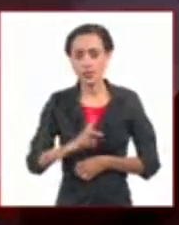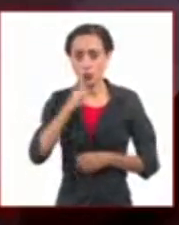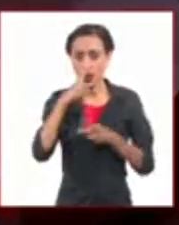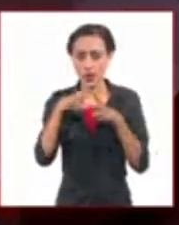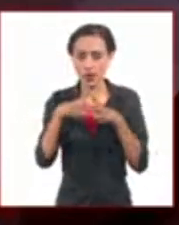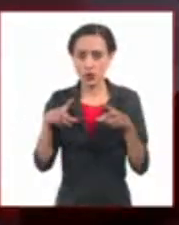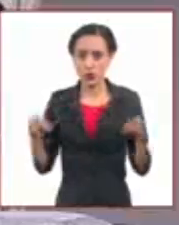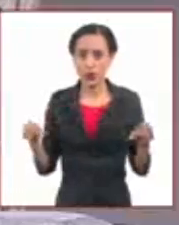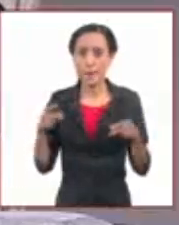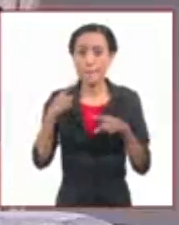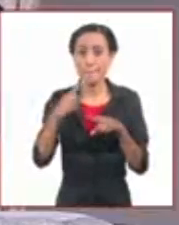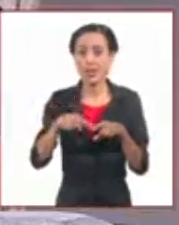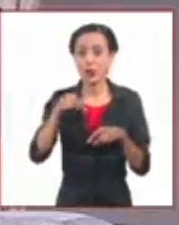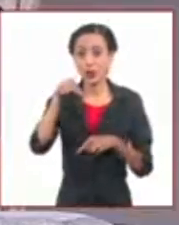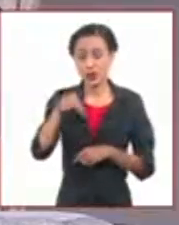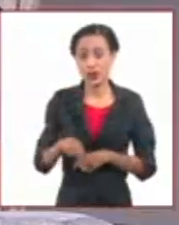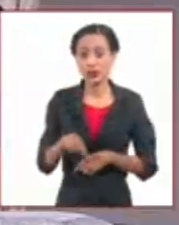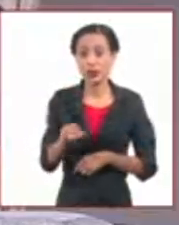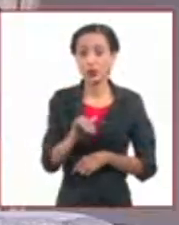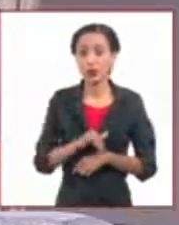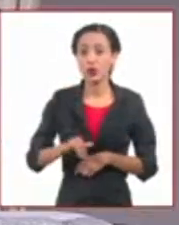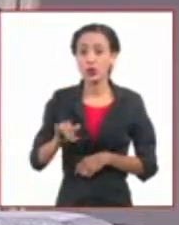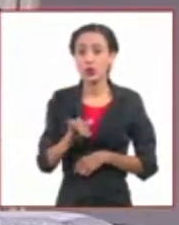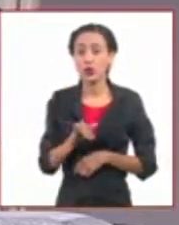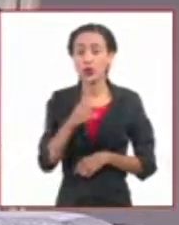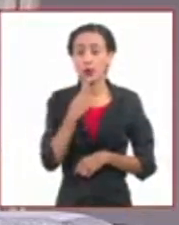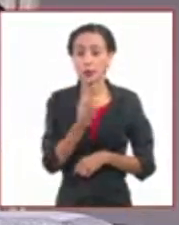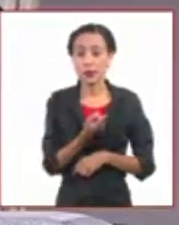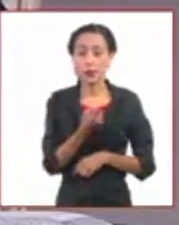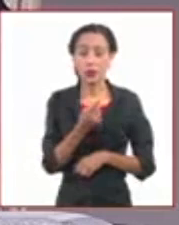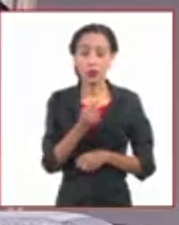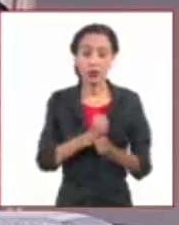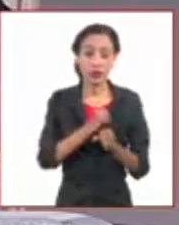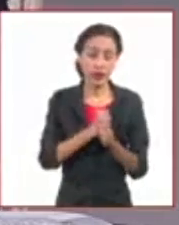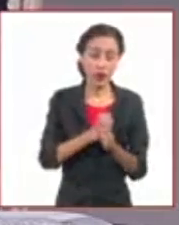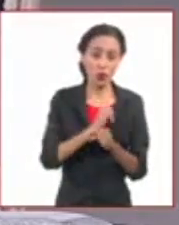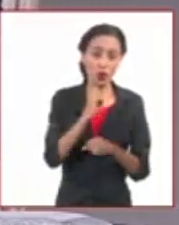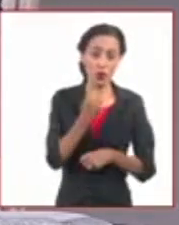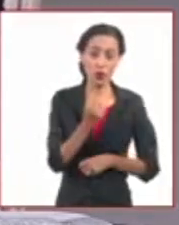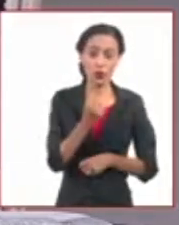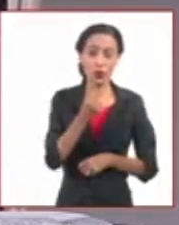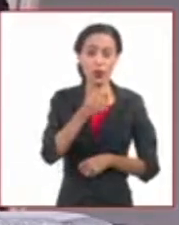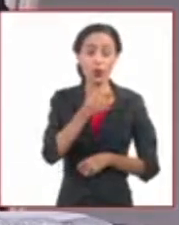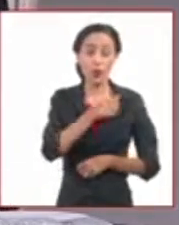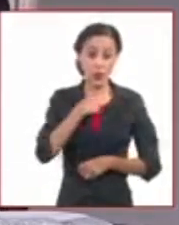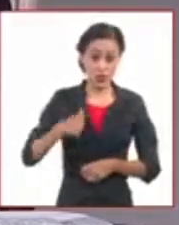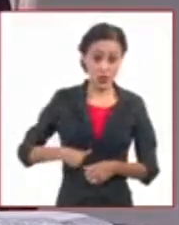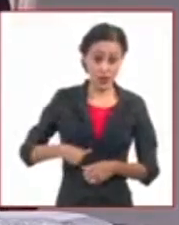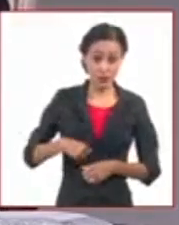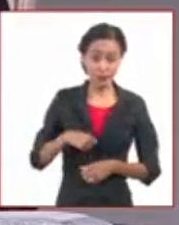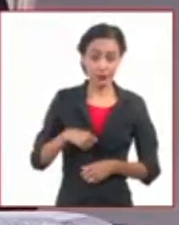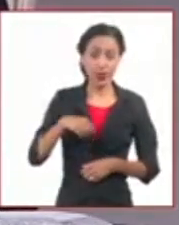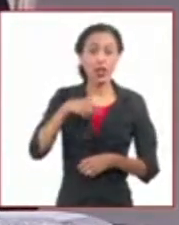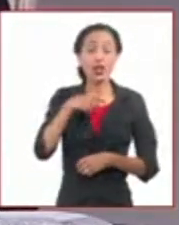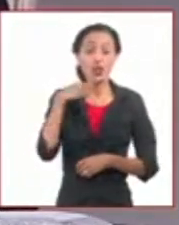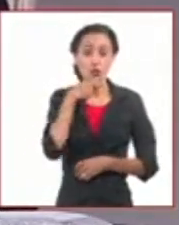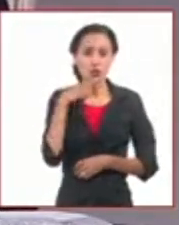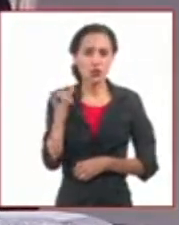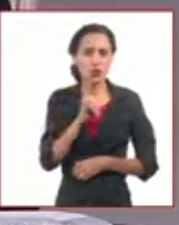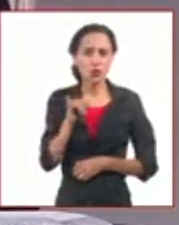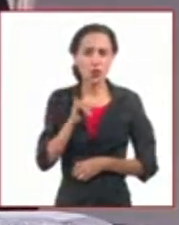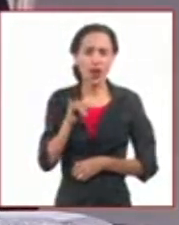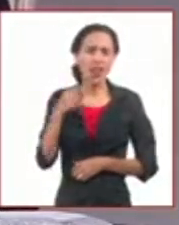acción de contrarrestar la decisión económica de rusia china proviene de cuando se crea el sistema interamericano en en